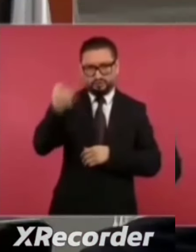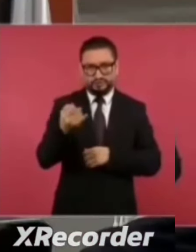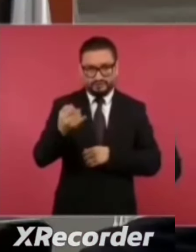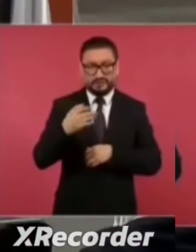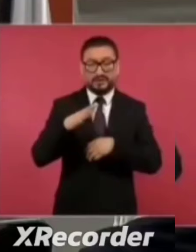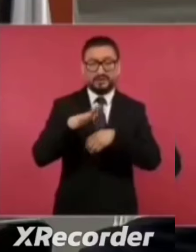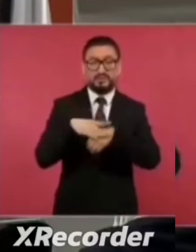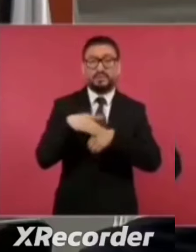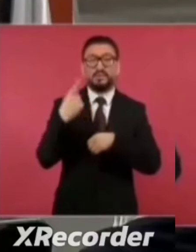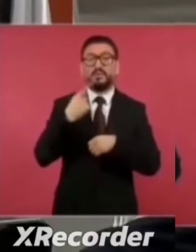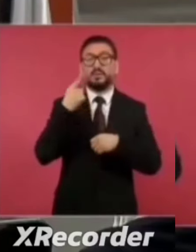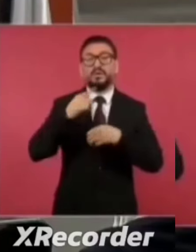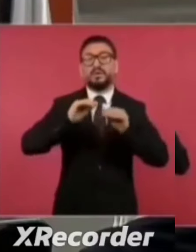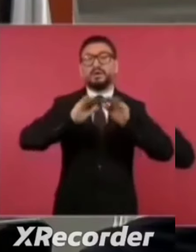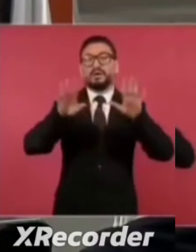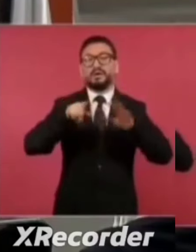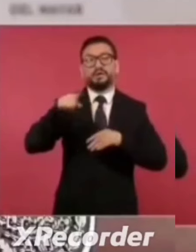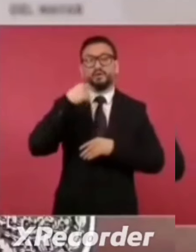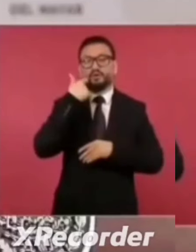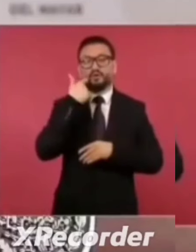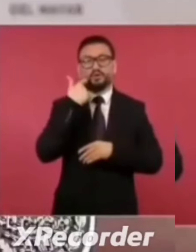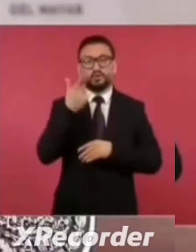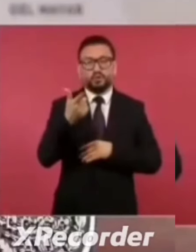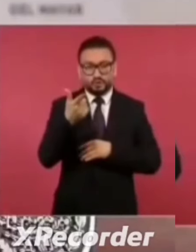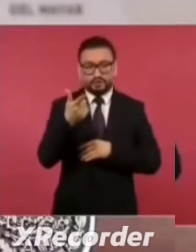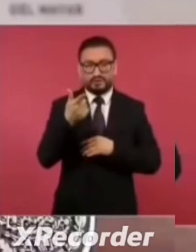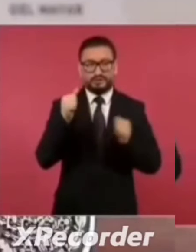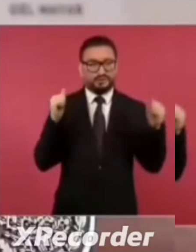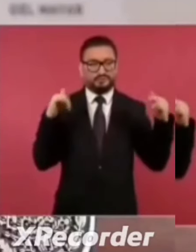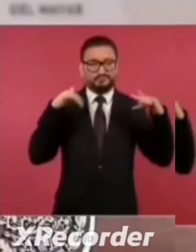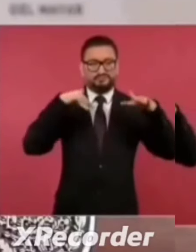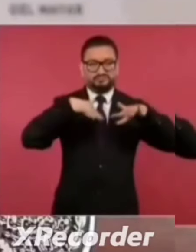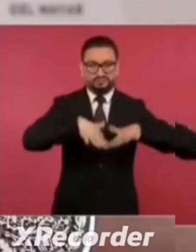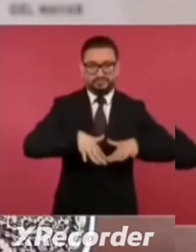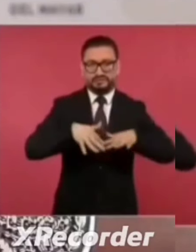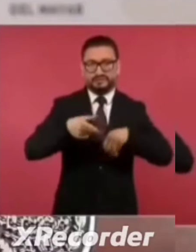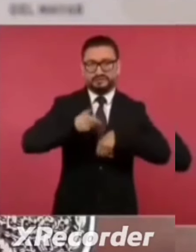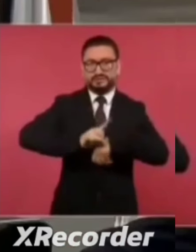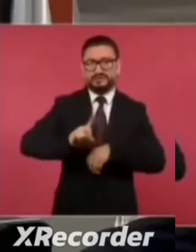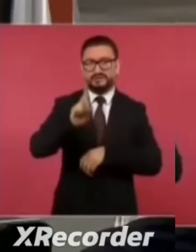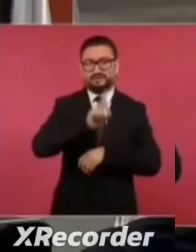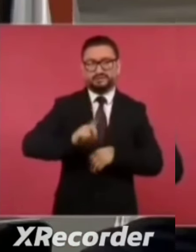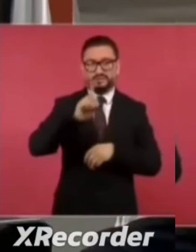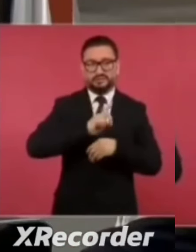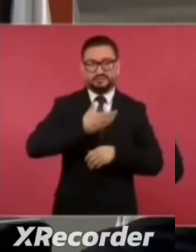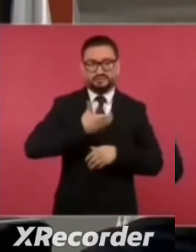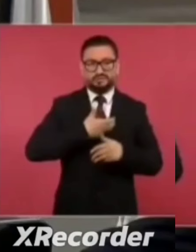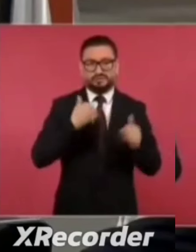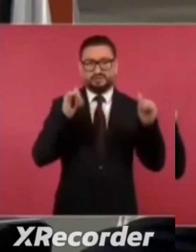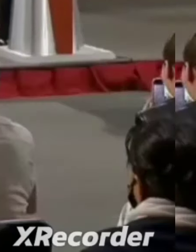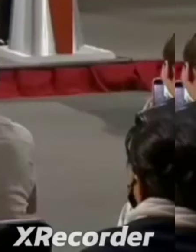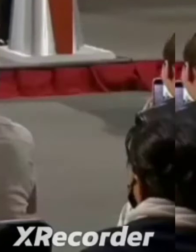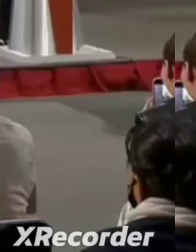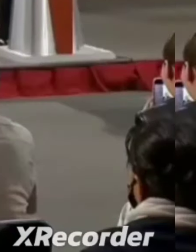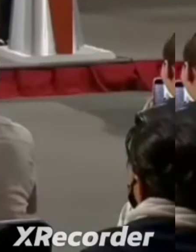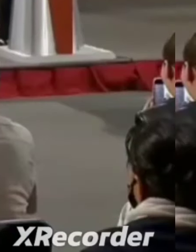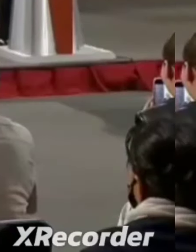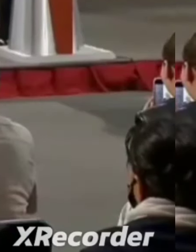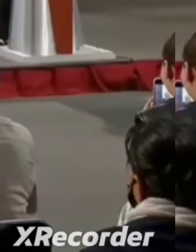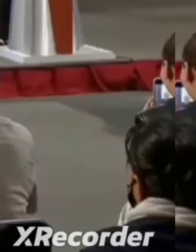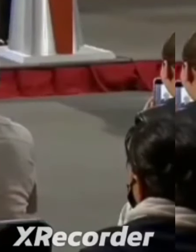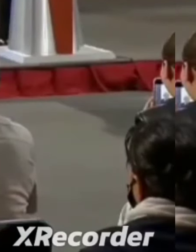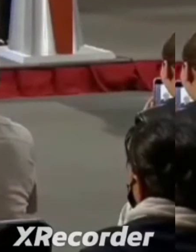para impedir la concentración del domingo en el Zócalo si es que los de la coordinadora no se